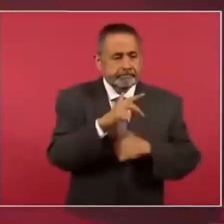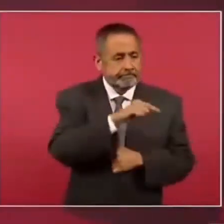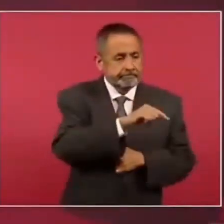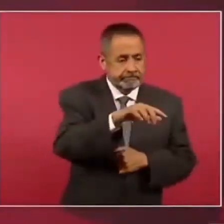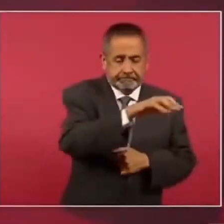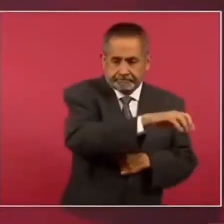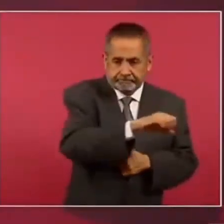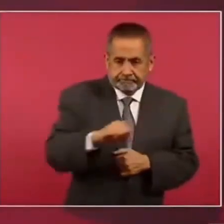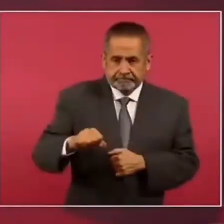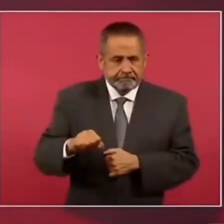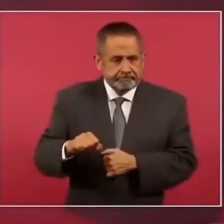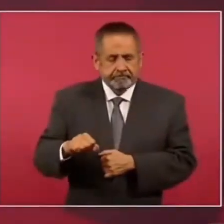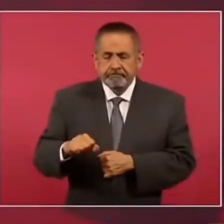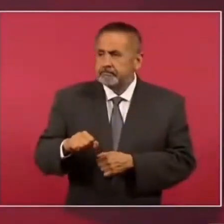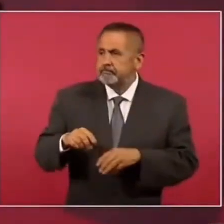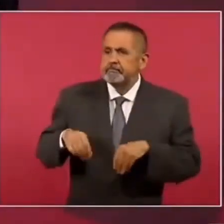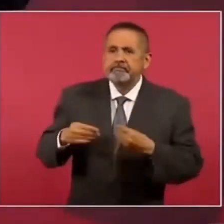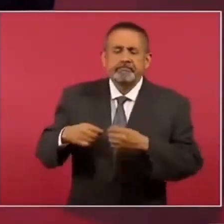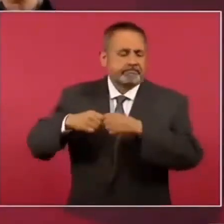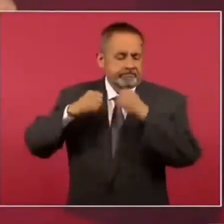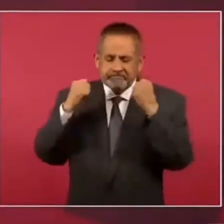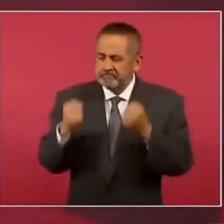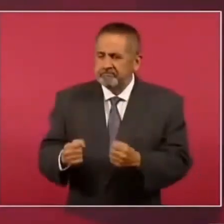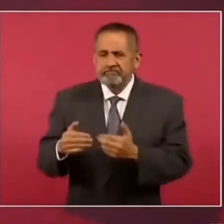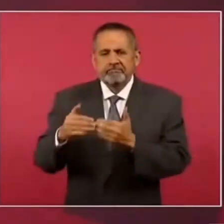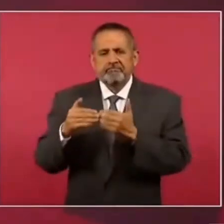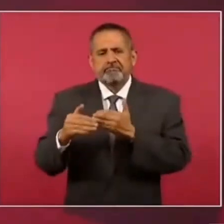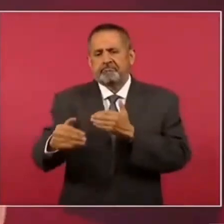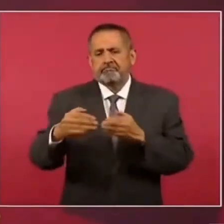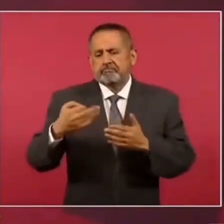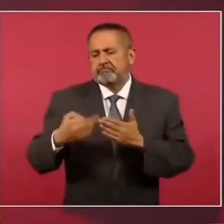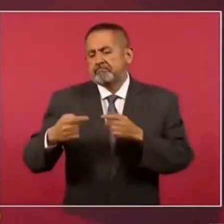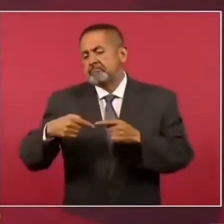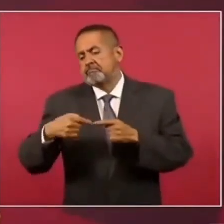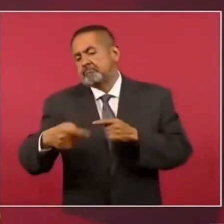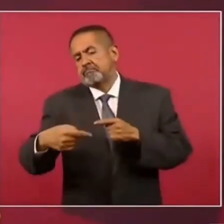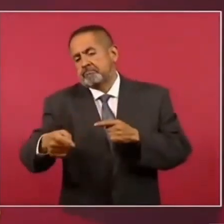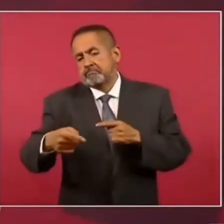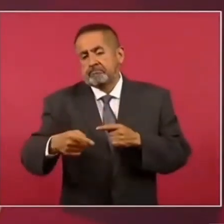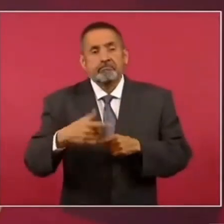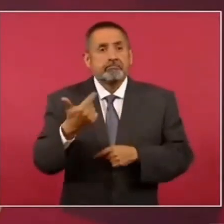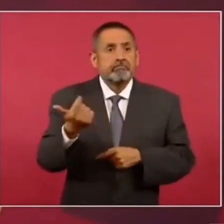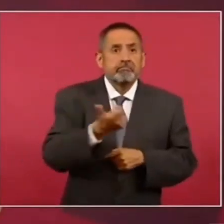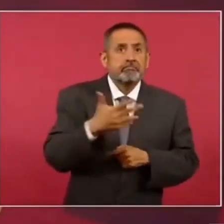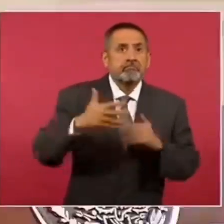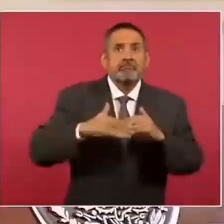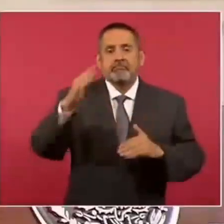ya garantizamos que en el tiempo que nos falta no hay aumento